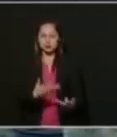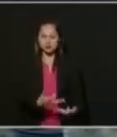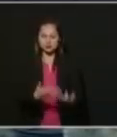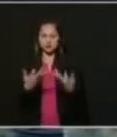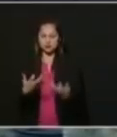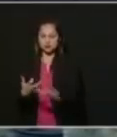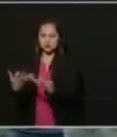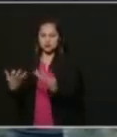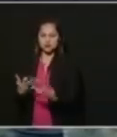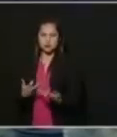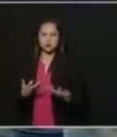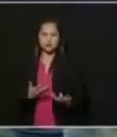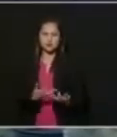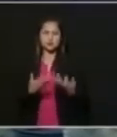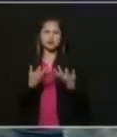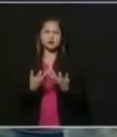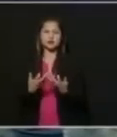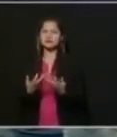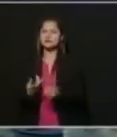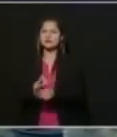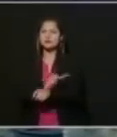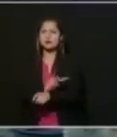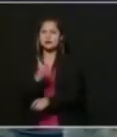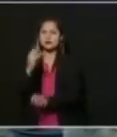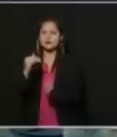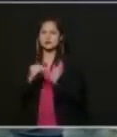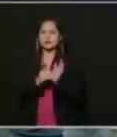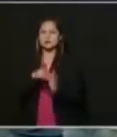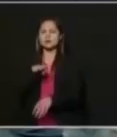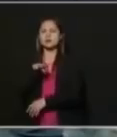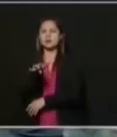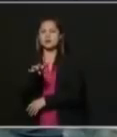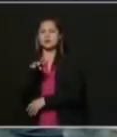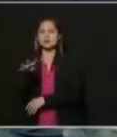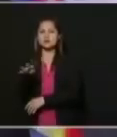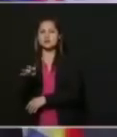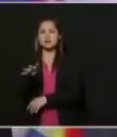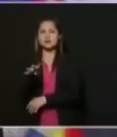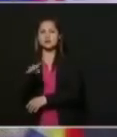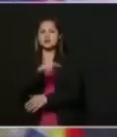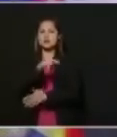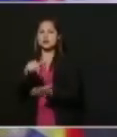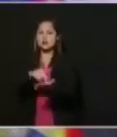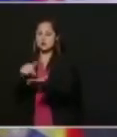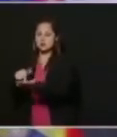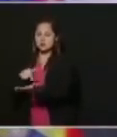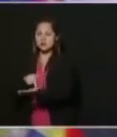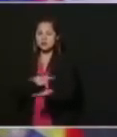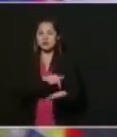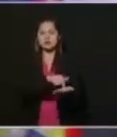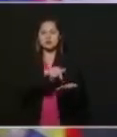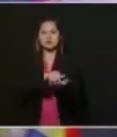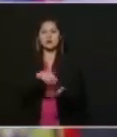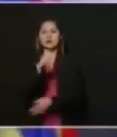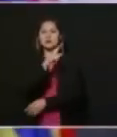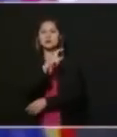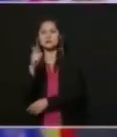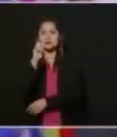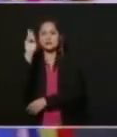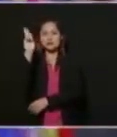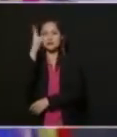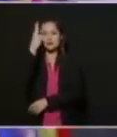En 2019 estarán funcionando 100 universidades públicas.